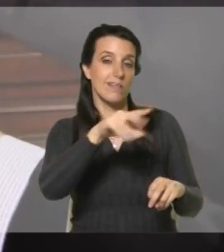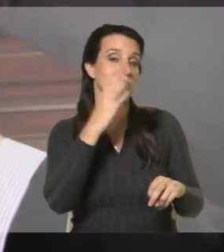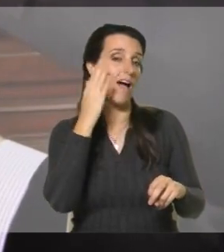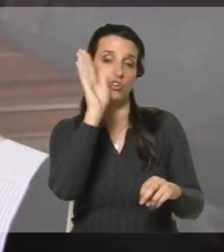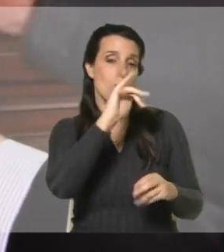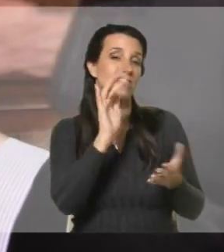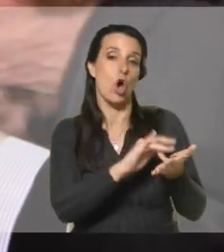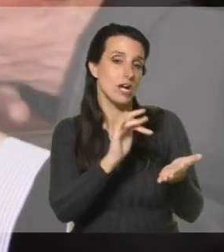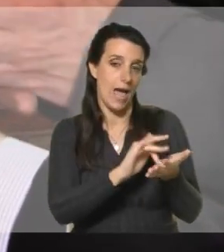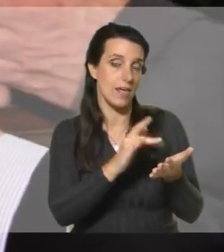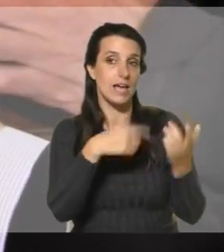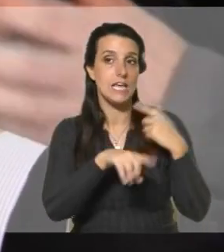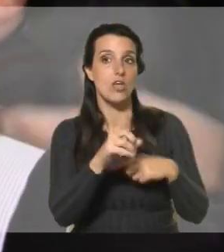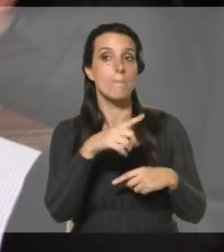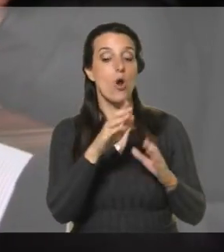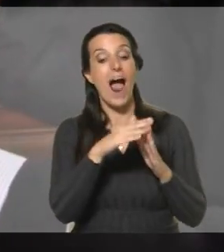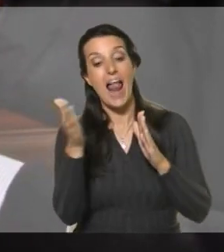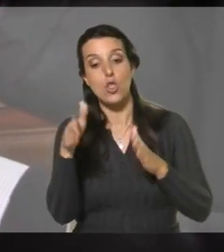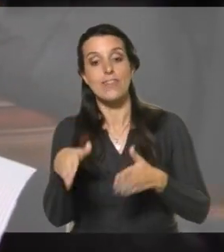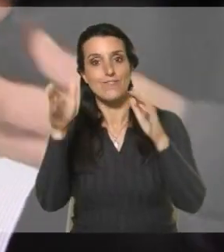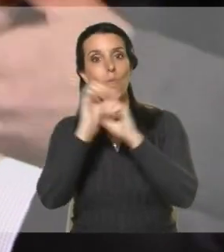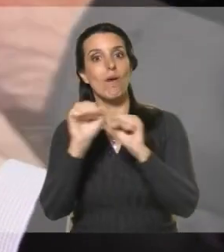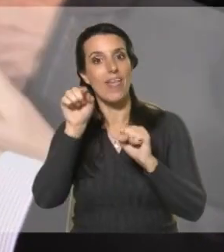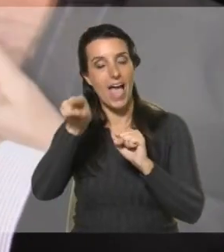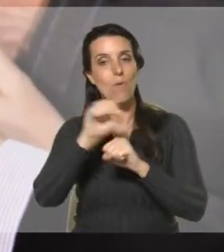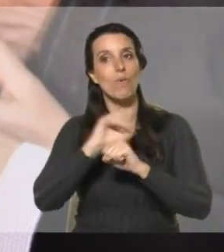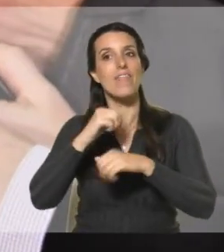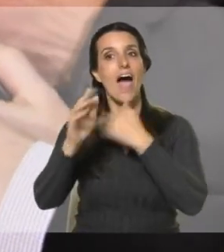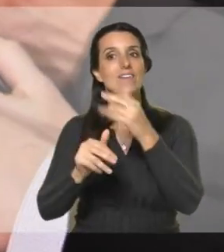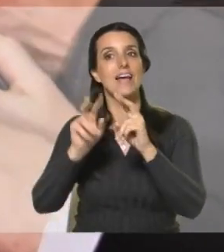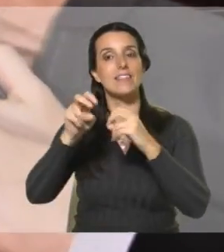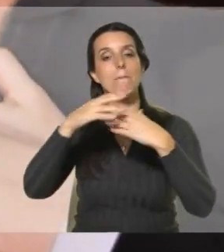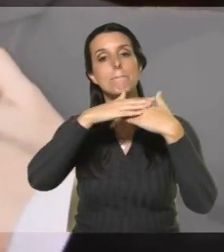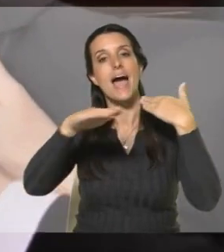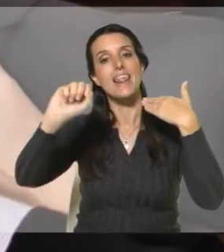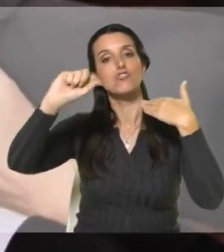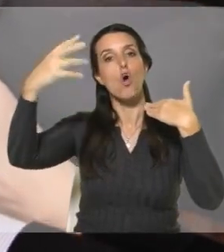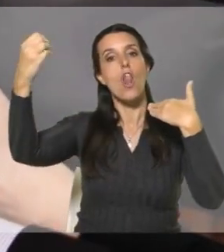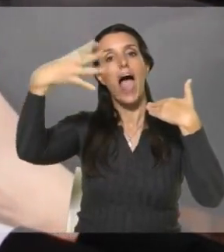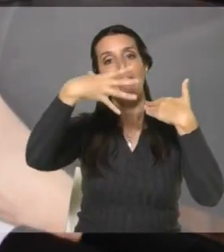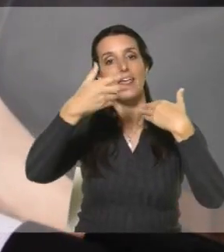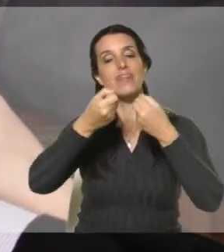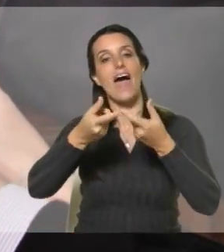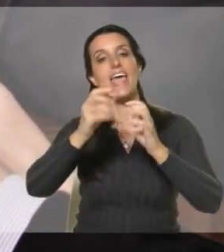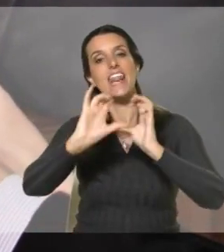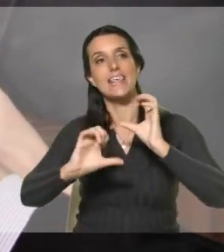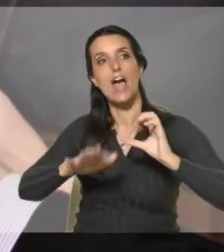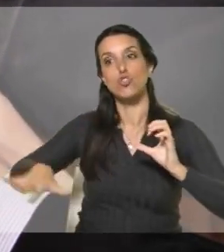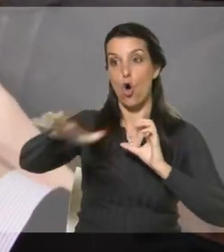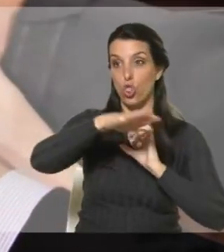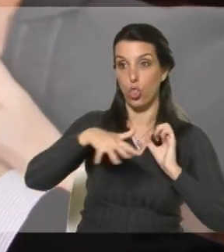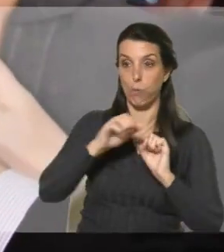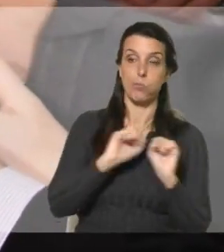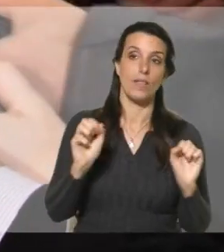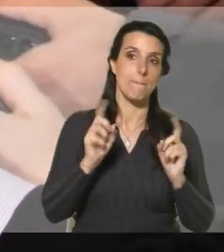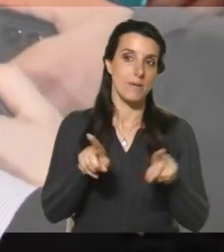debemos respetar, pero en el anexo podemos avanzar en tener paneles solares y de esta manera acompañar la